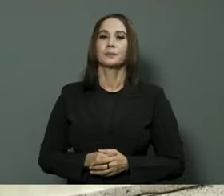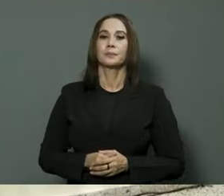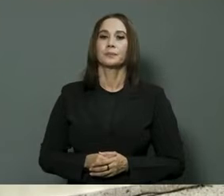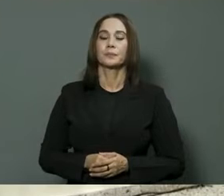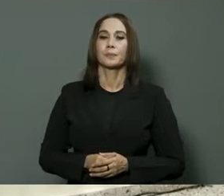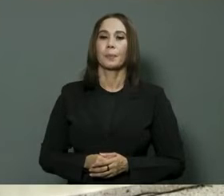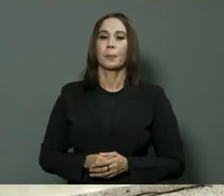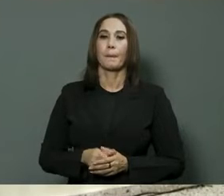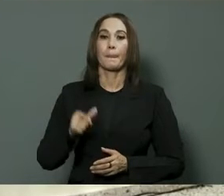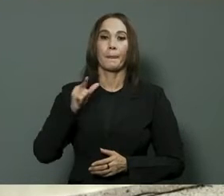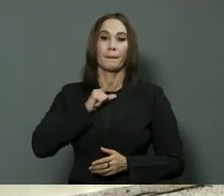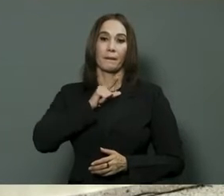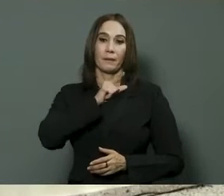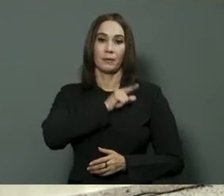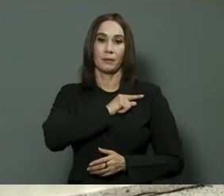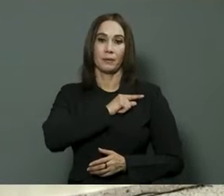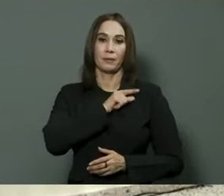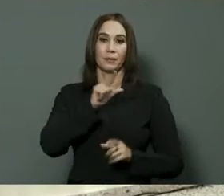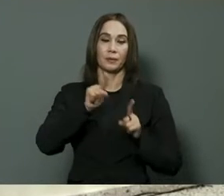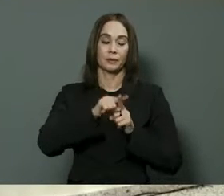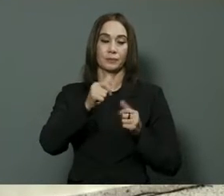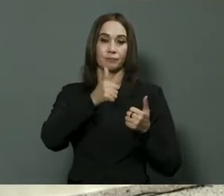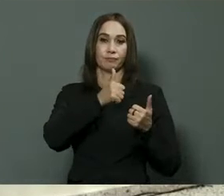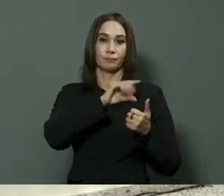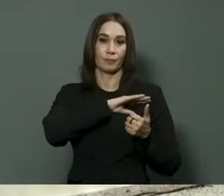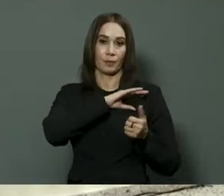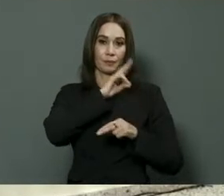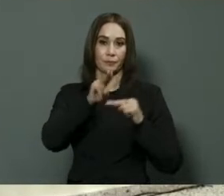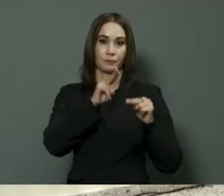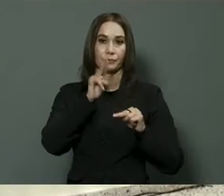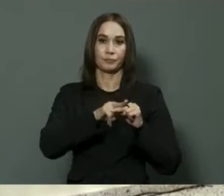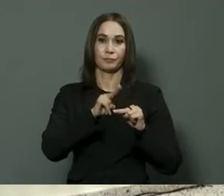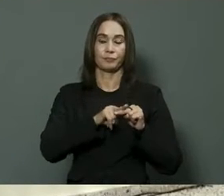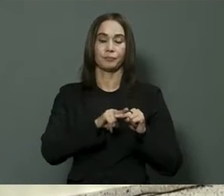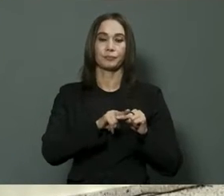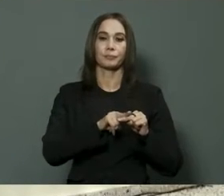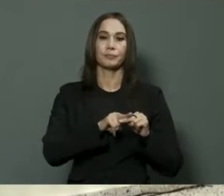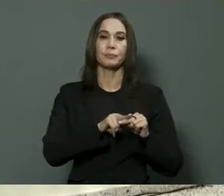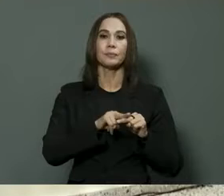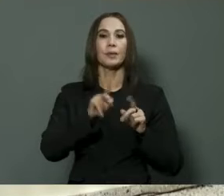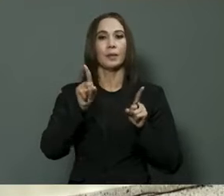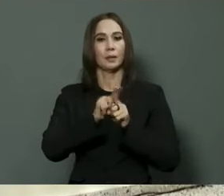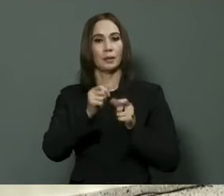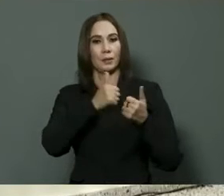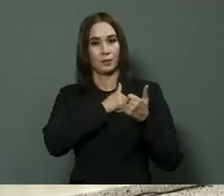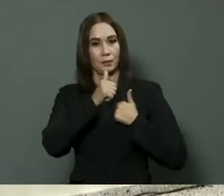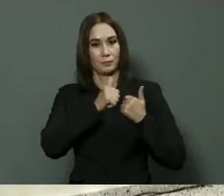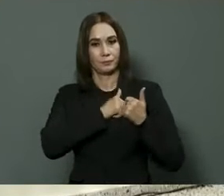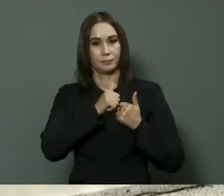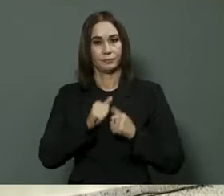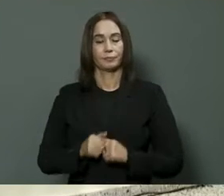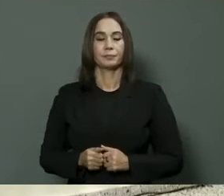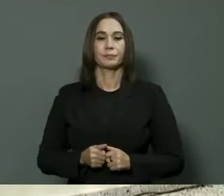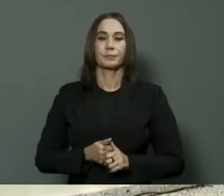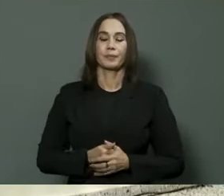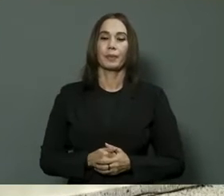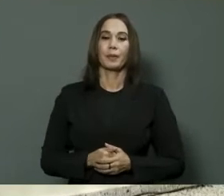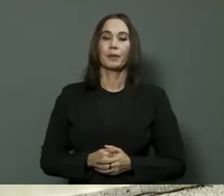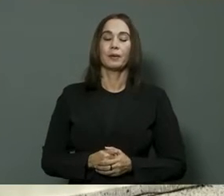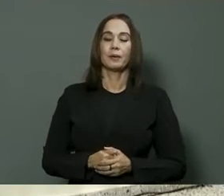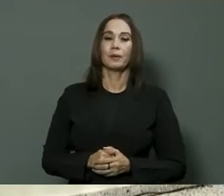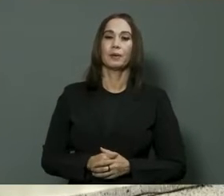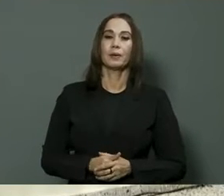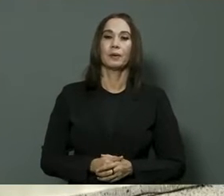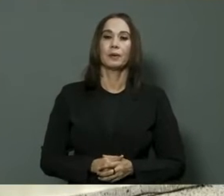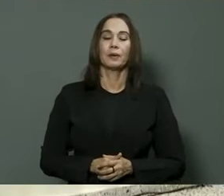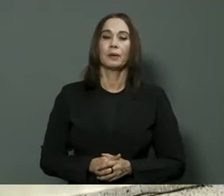legisladores, y de la Policía Nacional y de la Fuerza Armada. Voy a